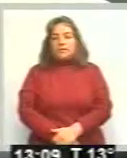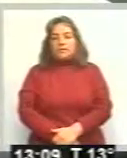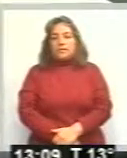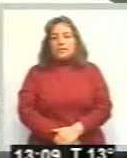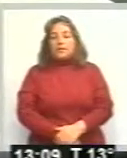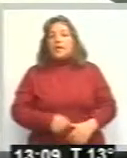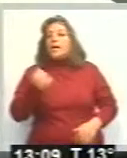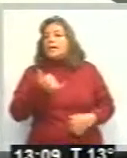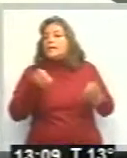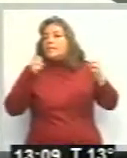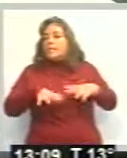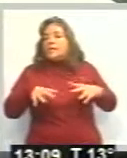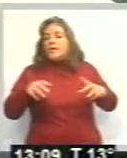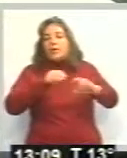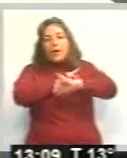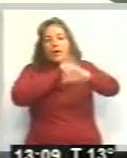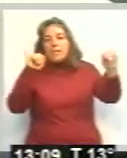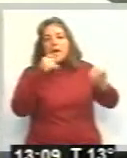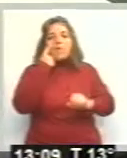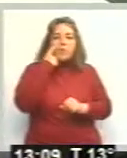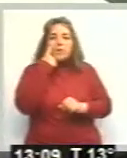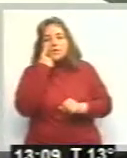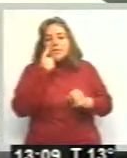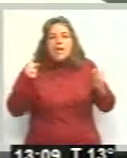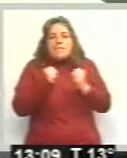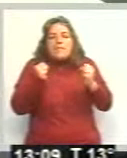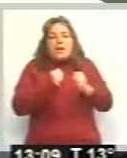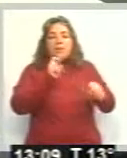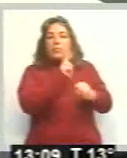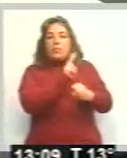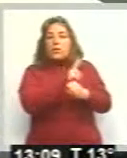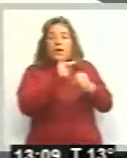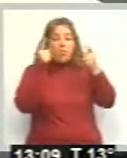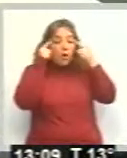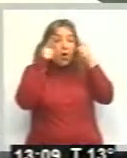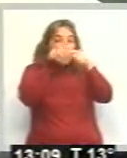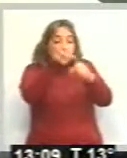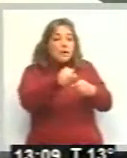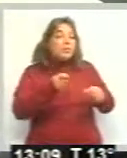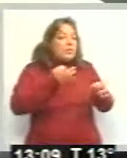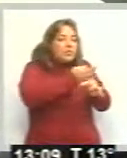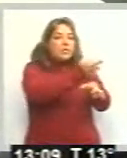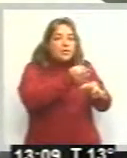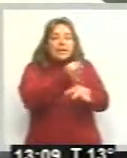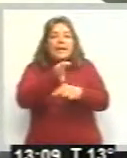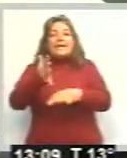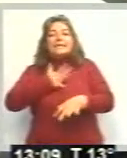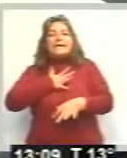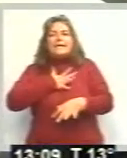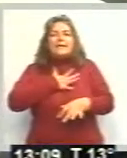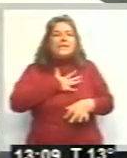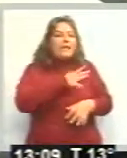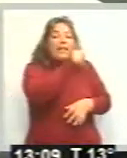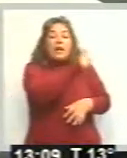se puso en marcha la campaña municipal Invierno Prevenido, que tiene como objetivo concientizar y sensibilizar sobre